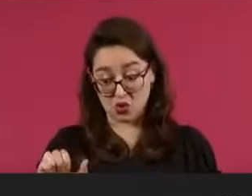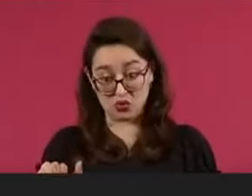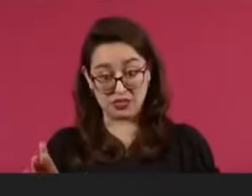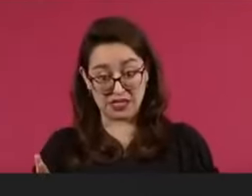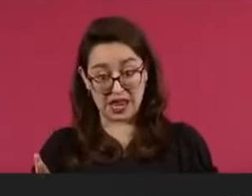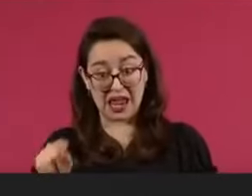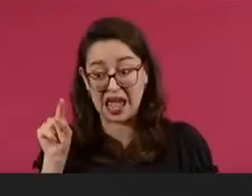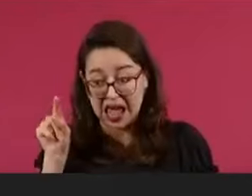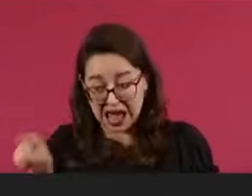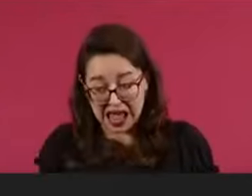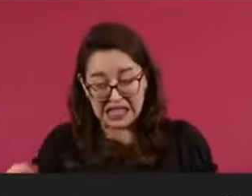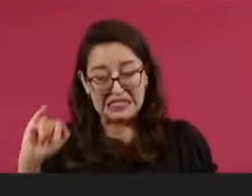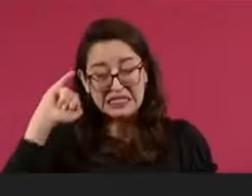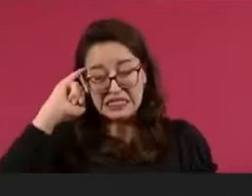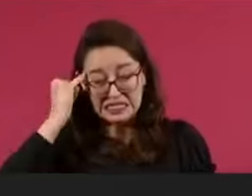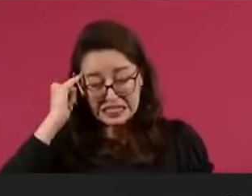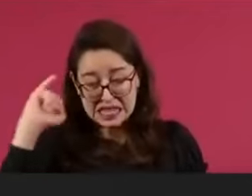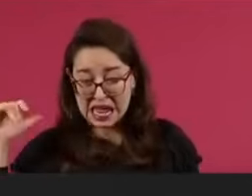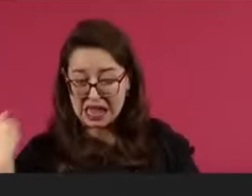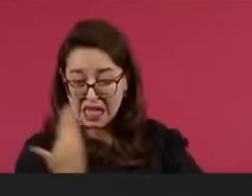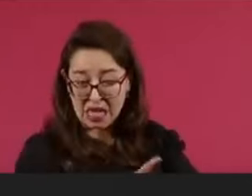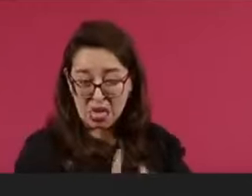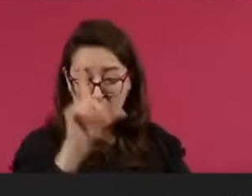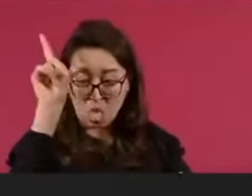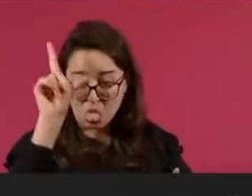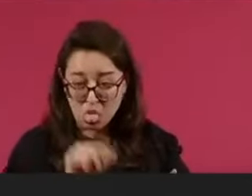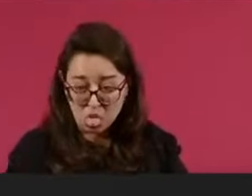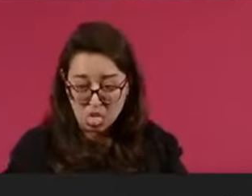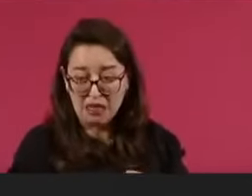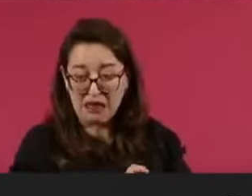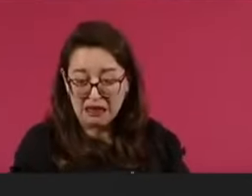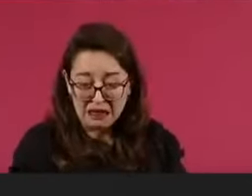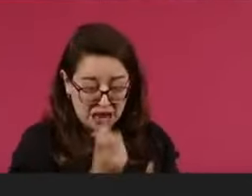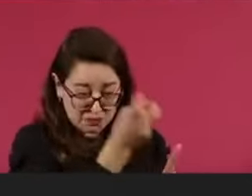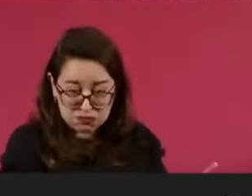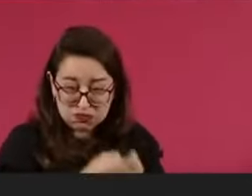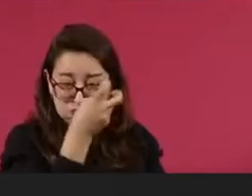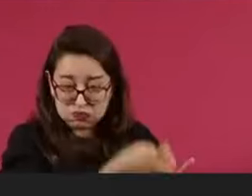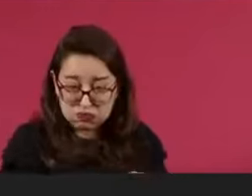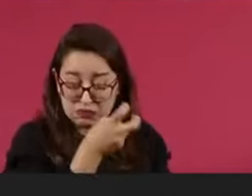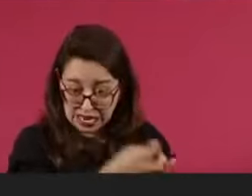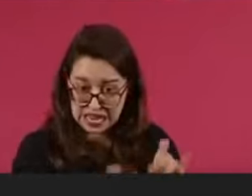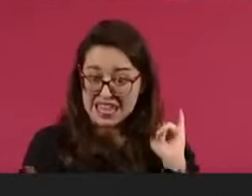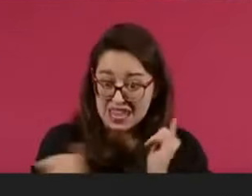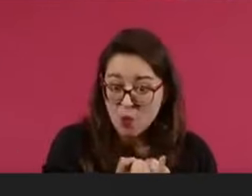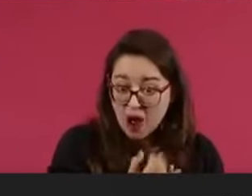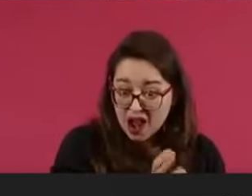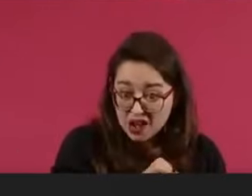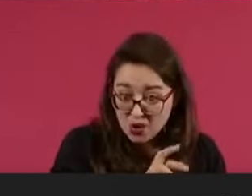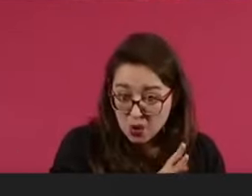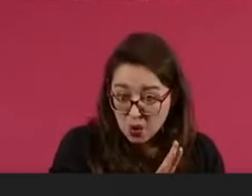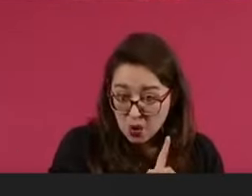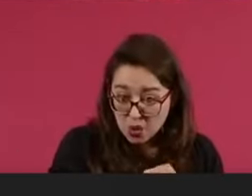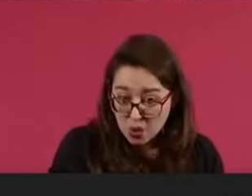¿sí?, es incapaz de hacer. Ponme ahí a Córdoba. O sea, digo,